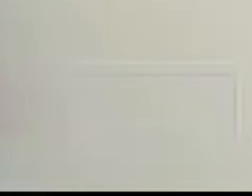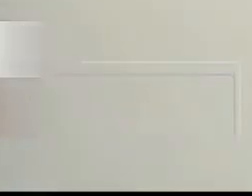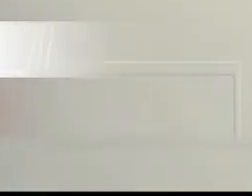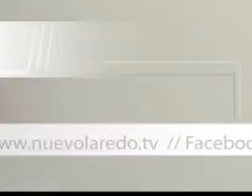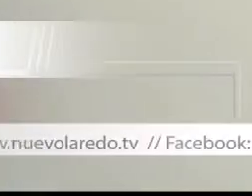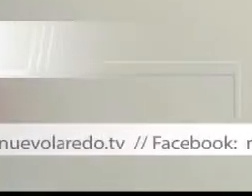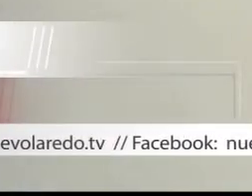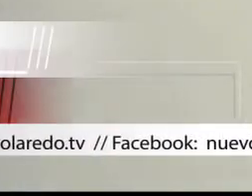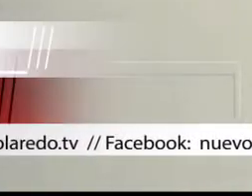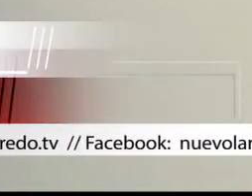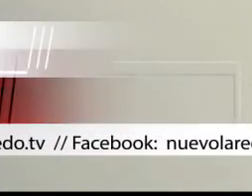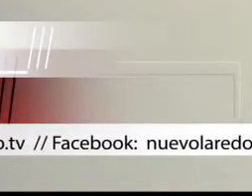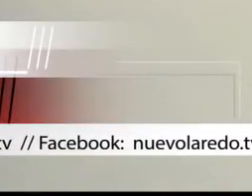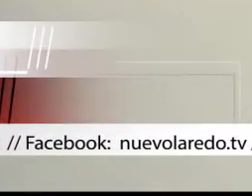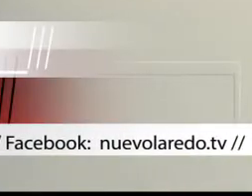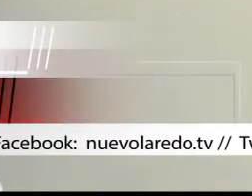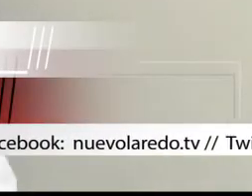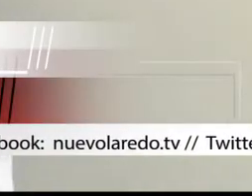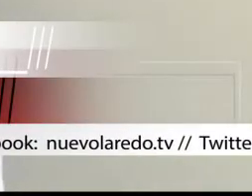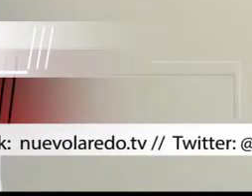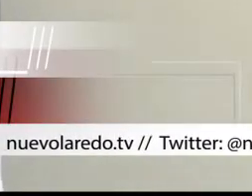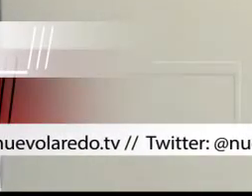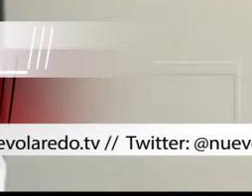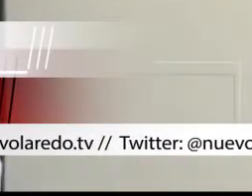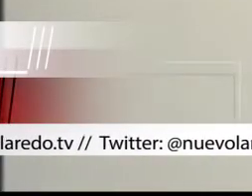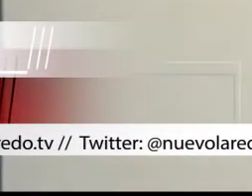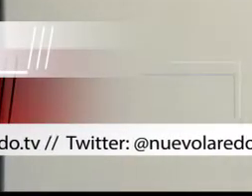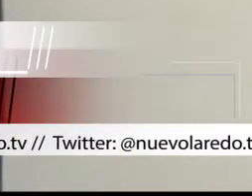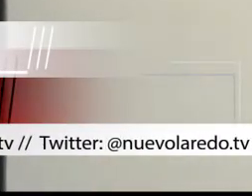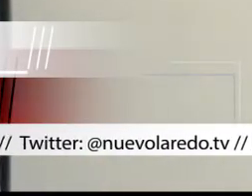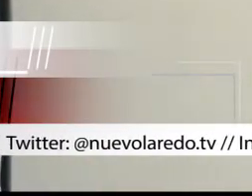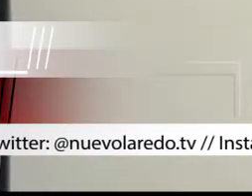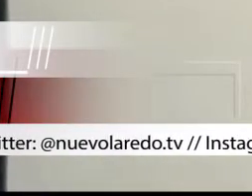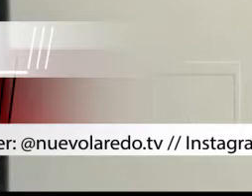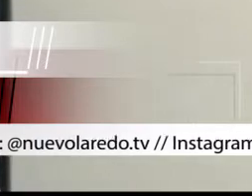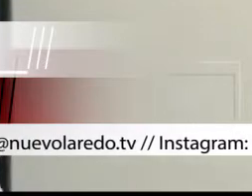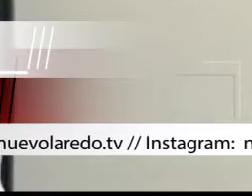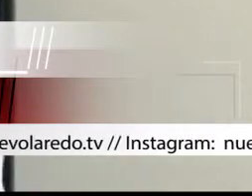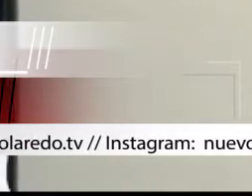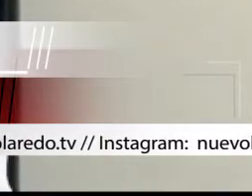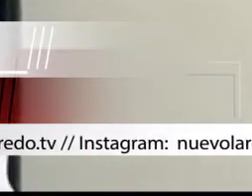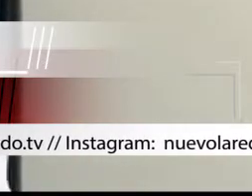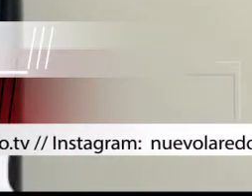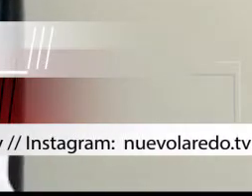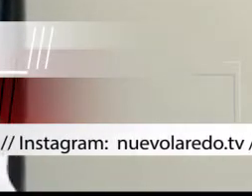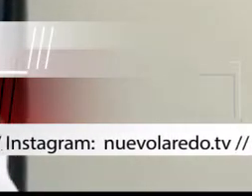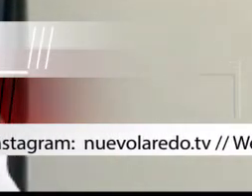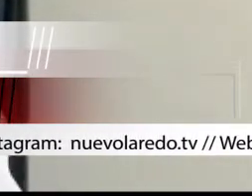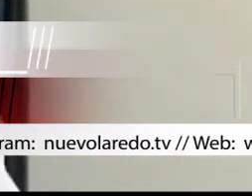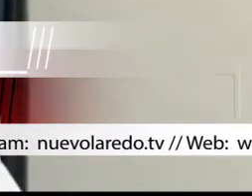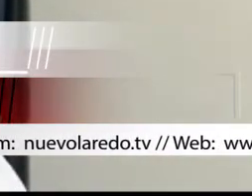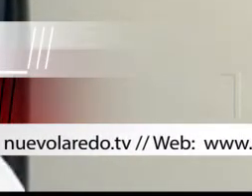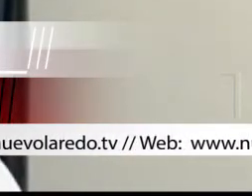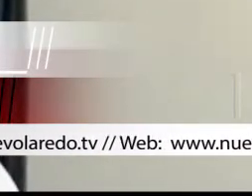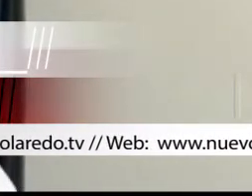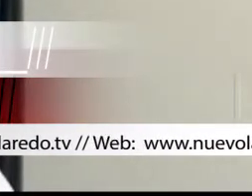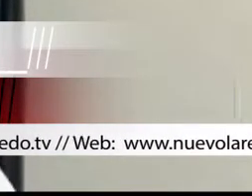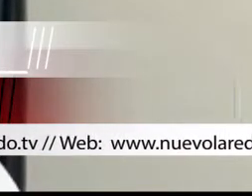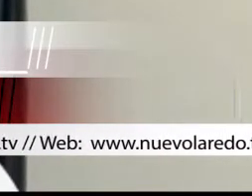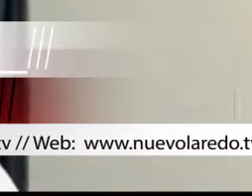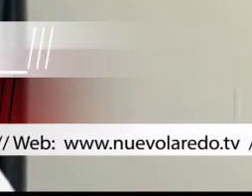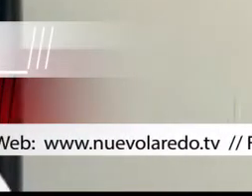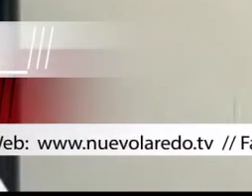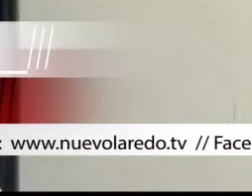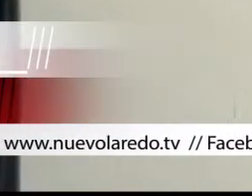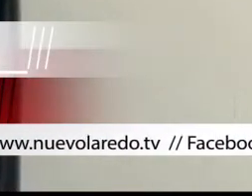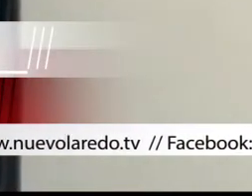Hemos tenido la reunión con toda la estructura educativa y decirles que iniciamos, bueno, en situaciones totalmente diferentes, que iniciamos